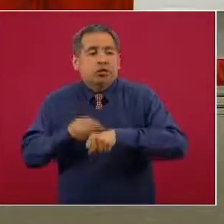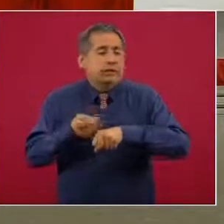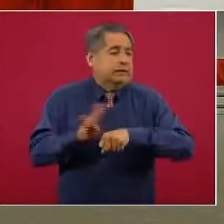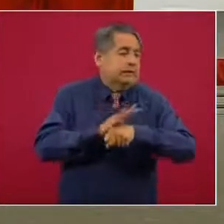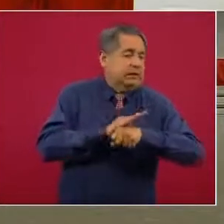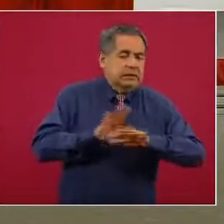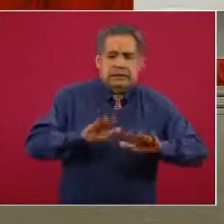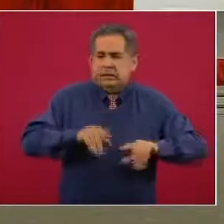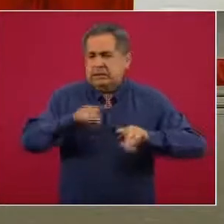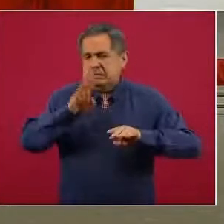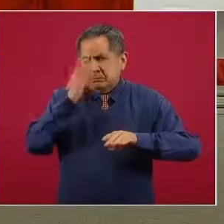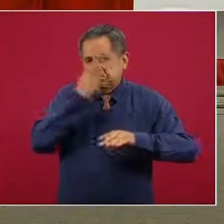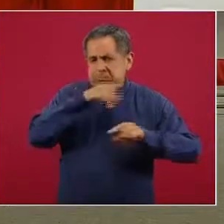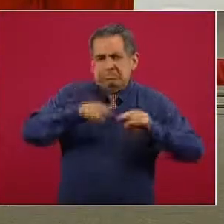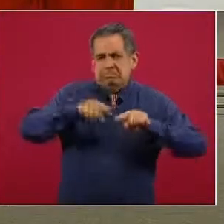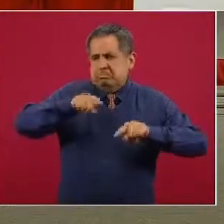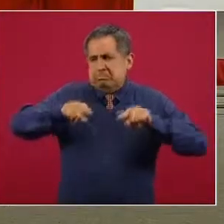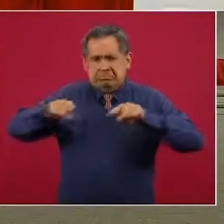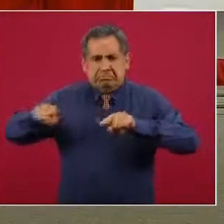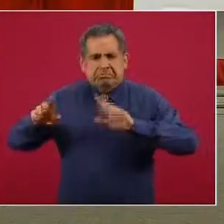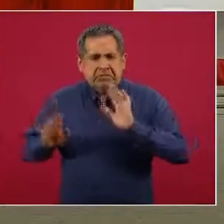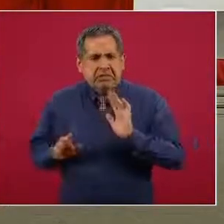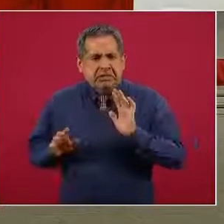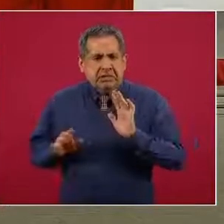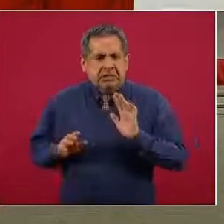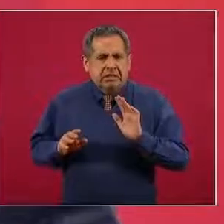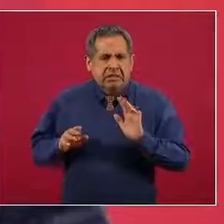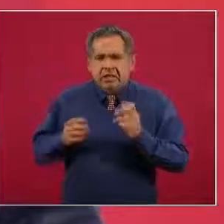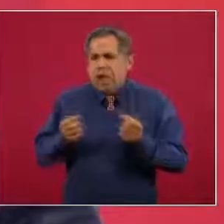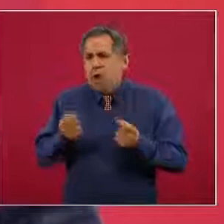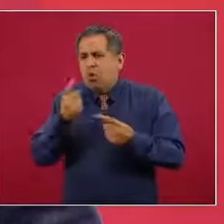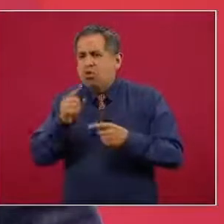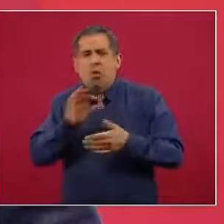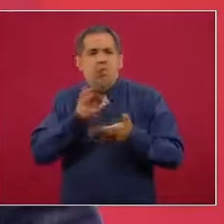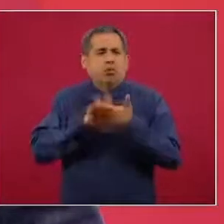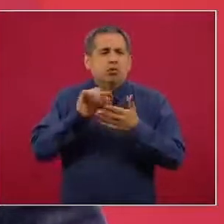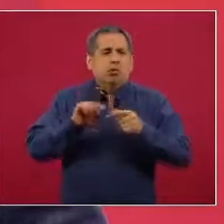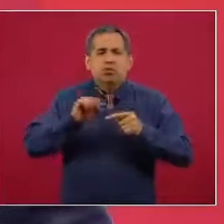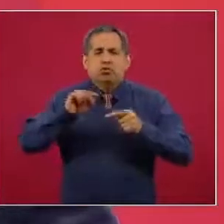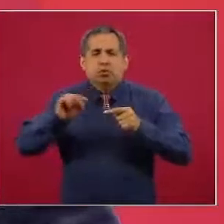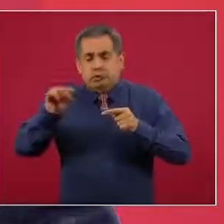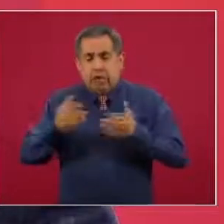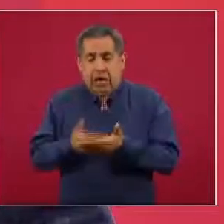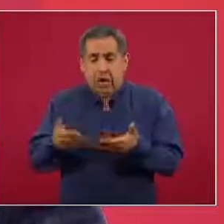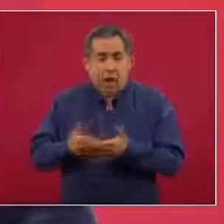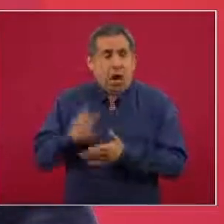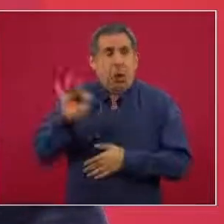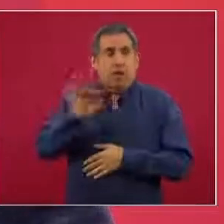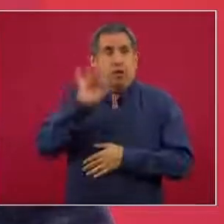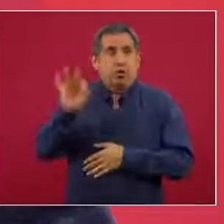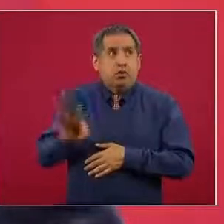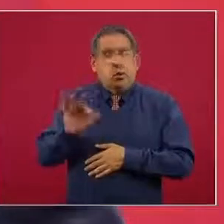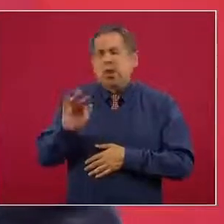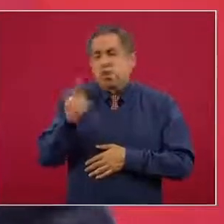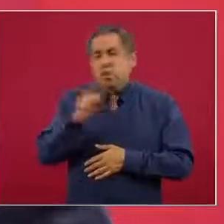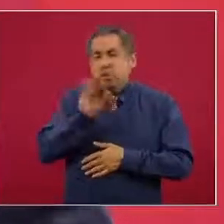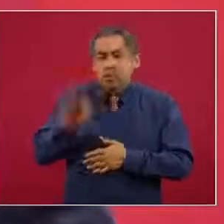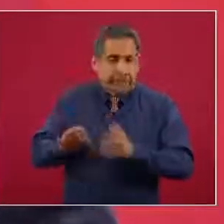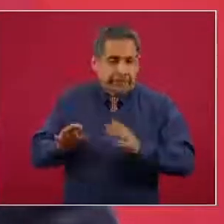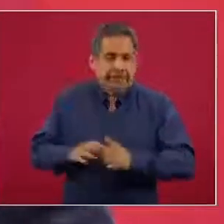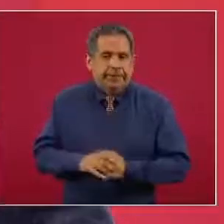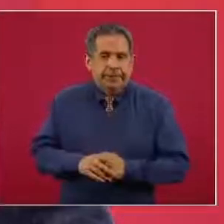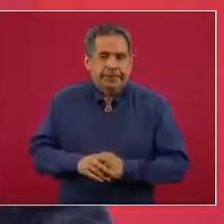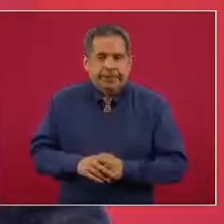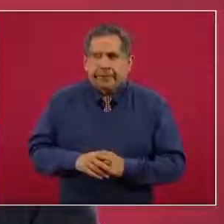mantenido en esos intervalos de unas pocas decenas de puntos porcentuales. Hoy 40%, 41%.